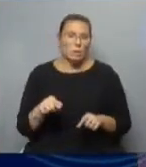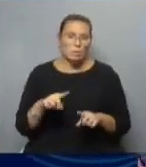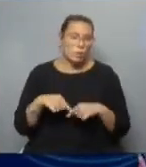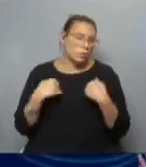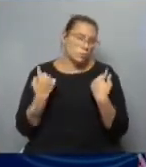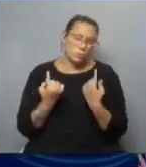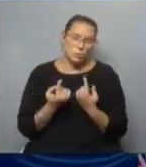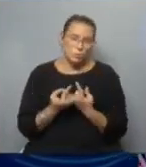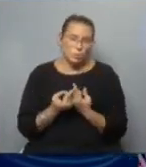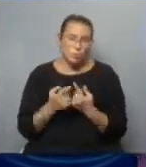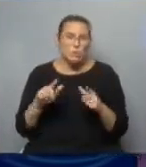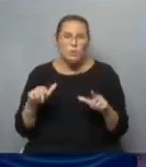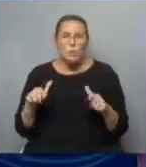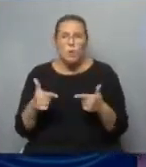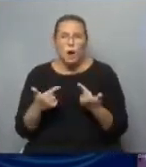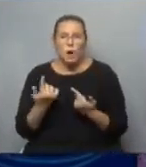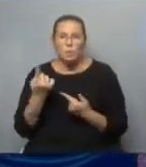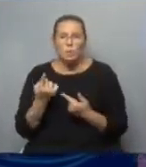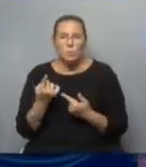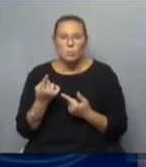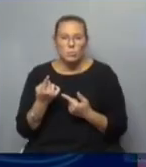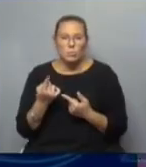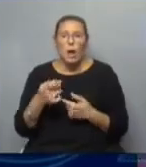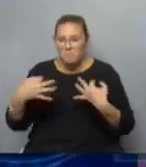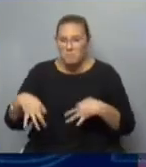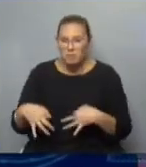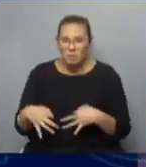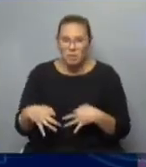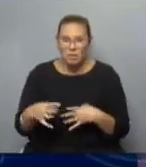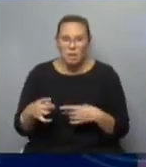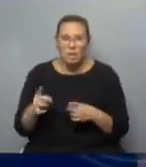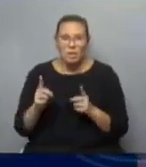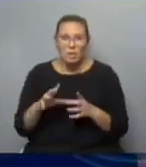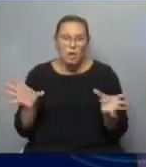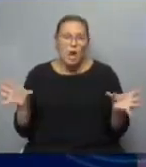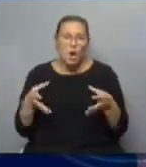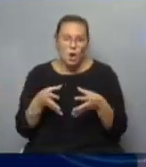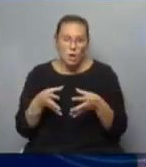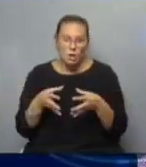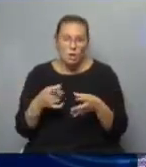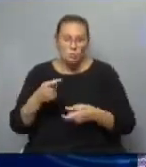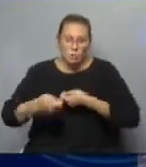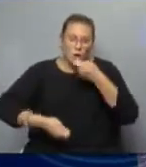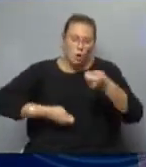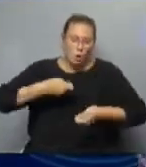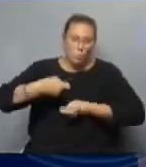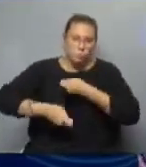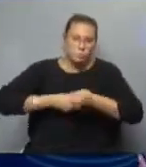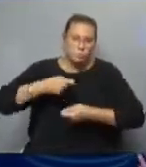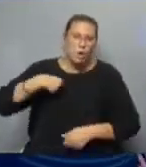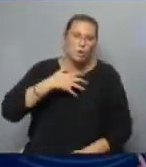todas. Eso ahí no hay una que diga de sí, está bien. Eso tiene que ser colectivo, es una construcción social.